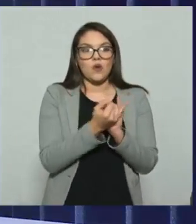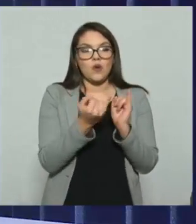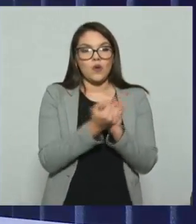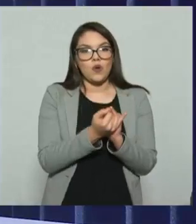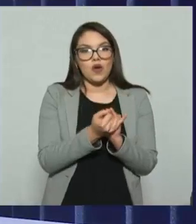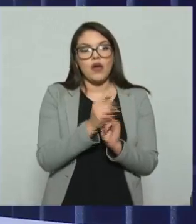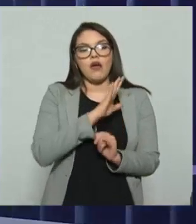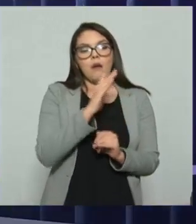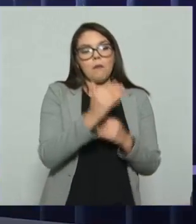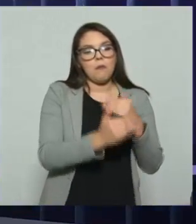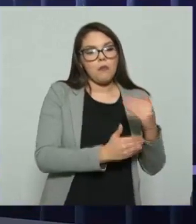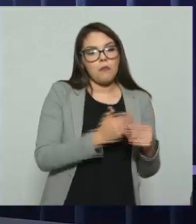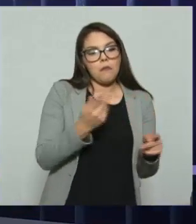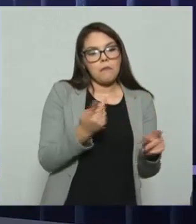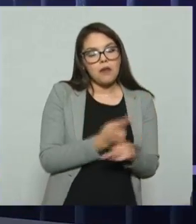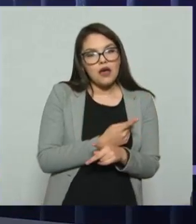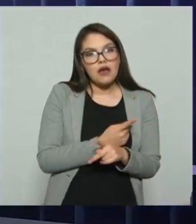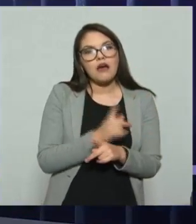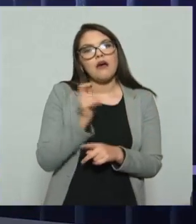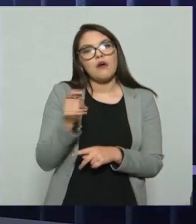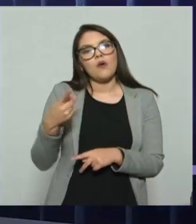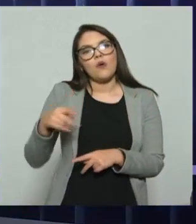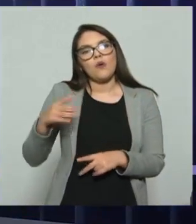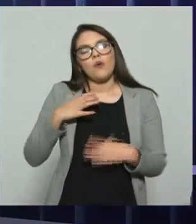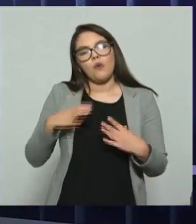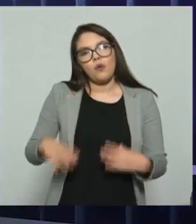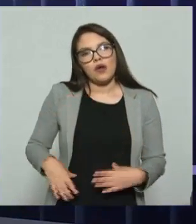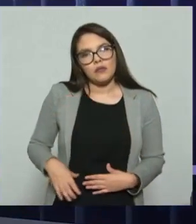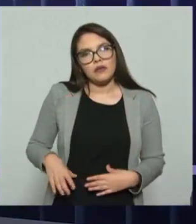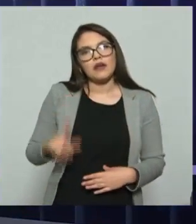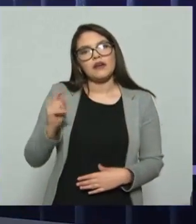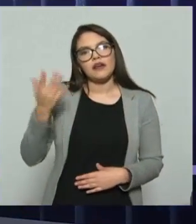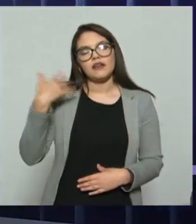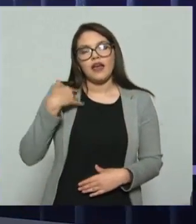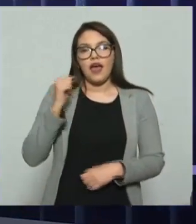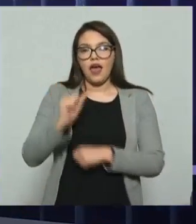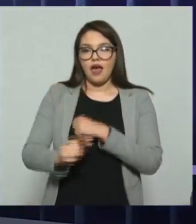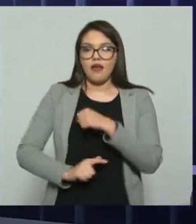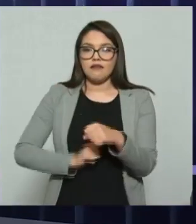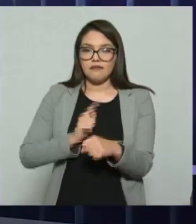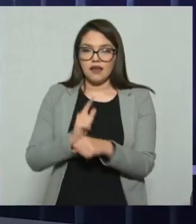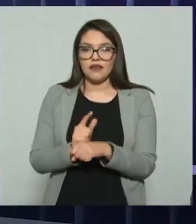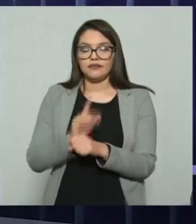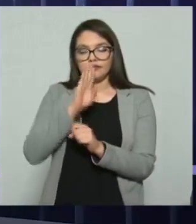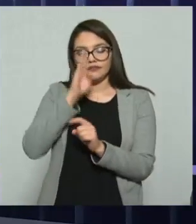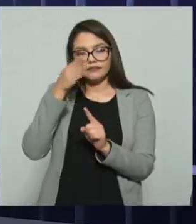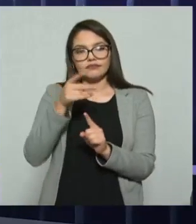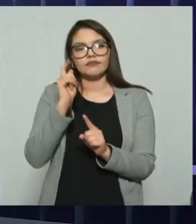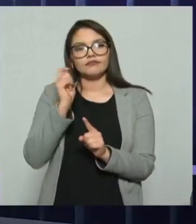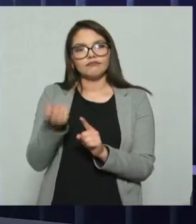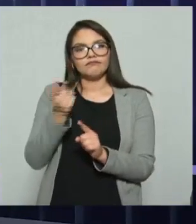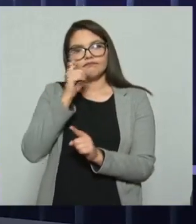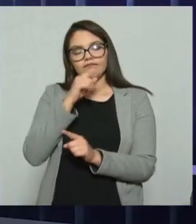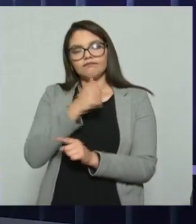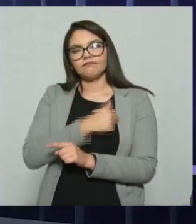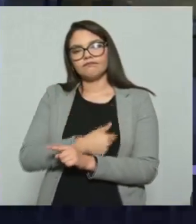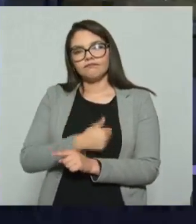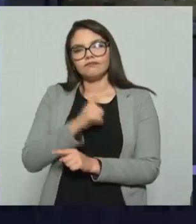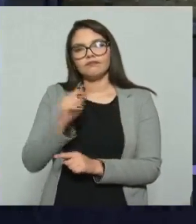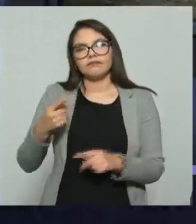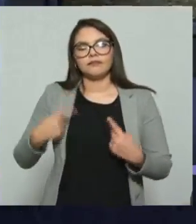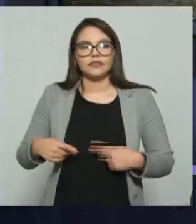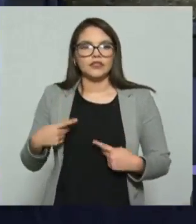este proceso químico en el cuerpo de ese ser vivo, que era un animal, que bueno, estuvo destinado por desgracia al consumo humano. Así es,